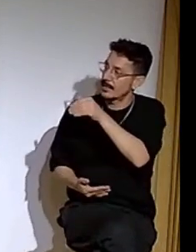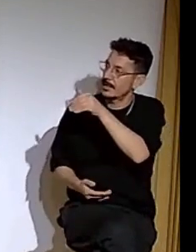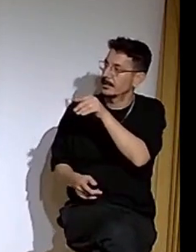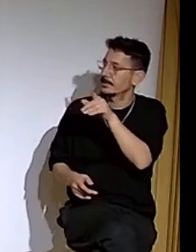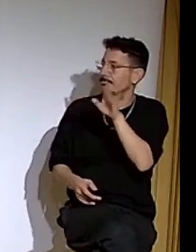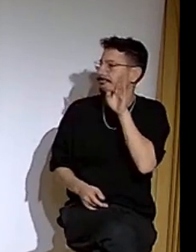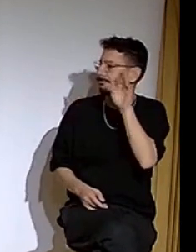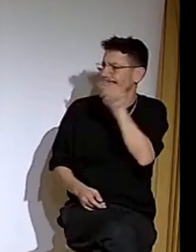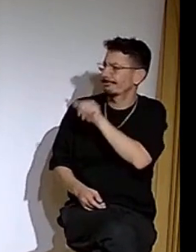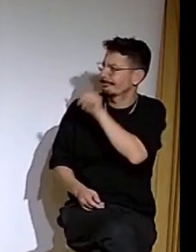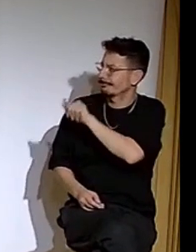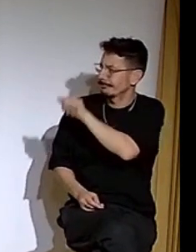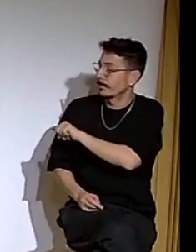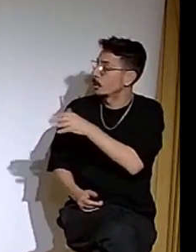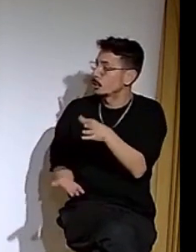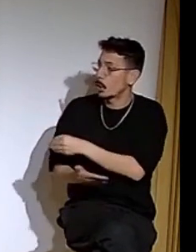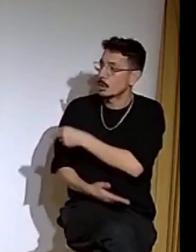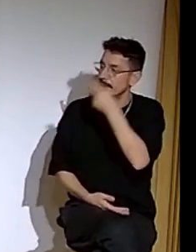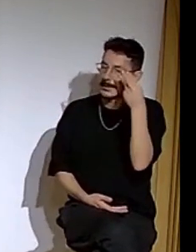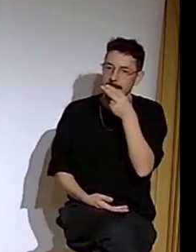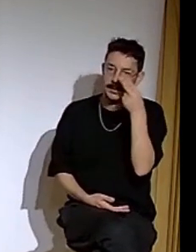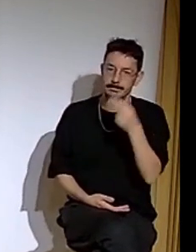explicado súper súper interesante